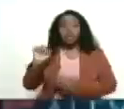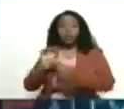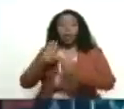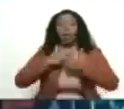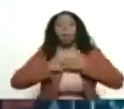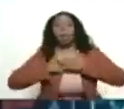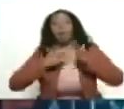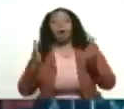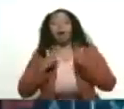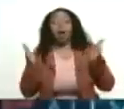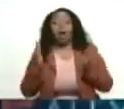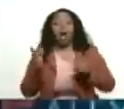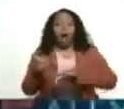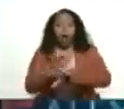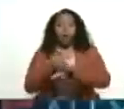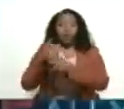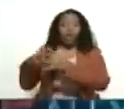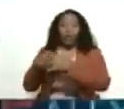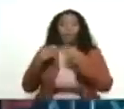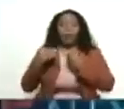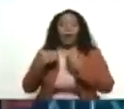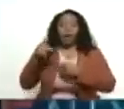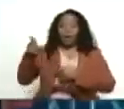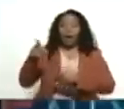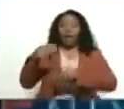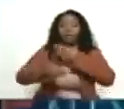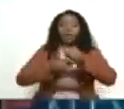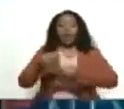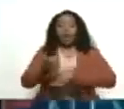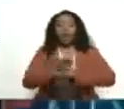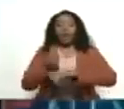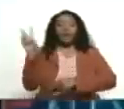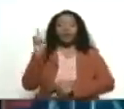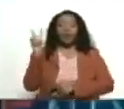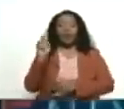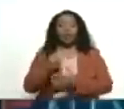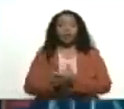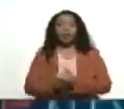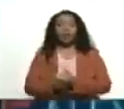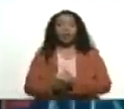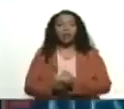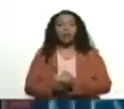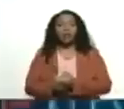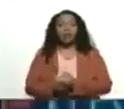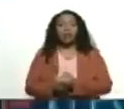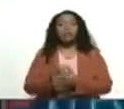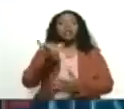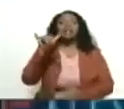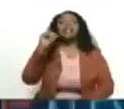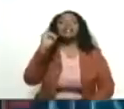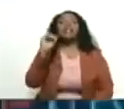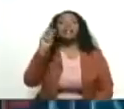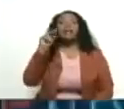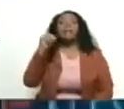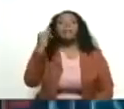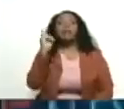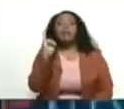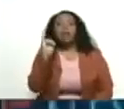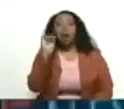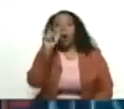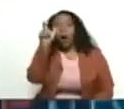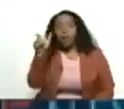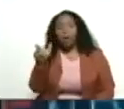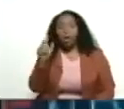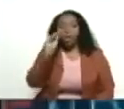por el gobierno norteamericano para gobernar a Venezuela, el procónsul Jimmy Story, los llamó uno